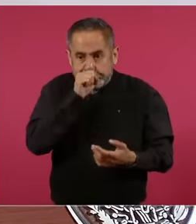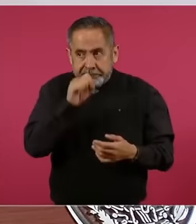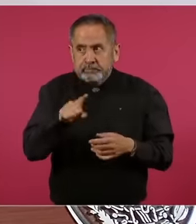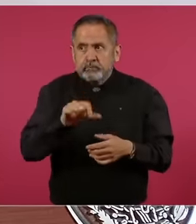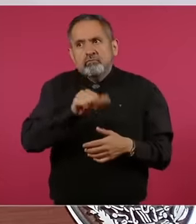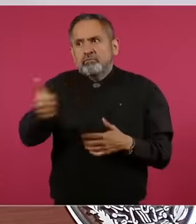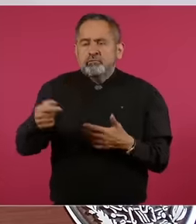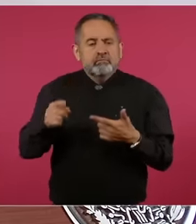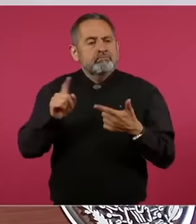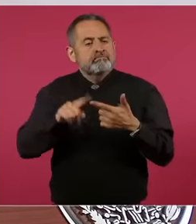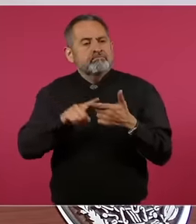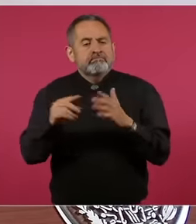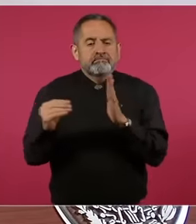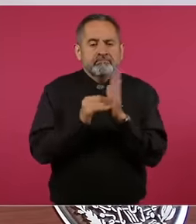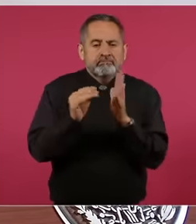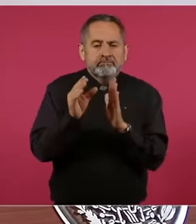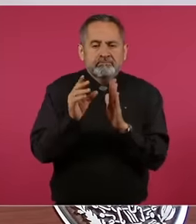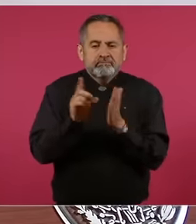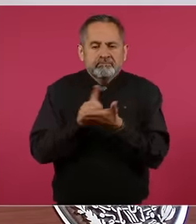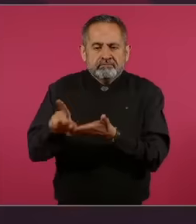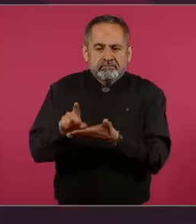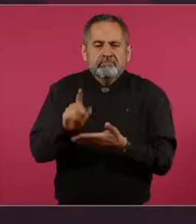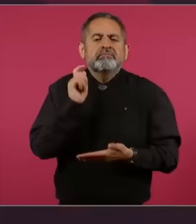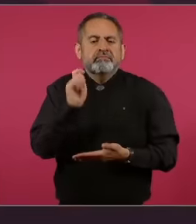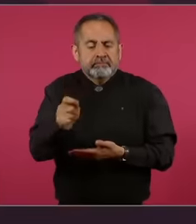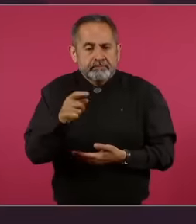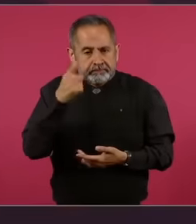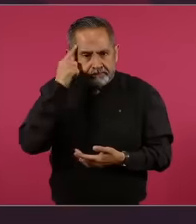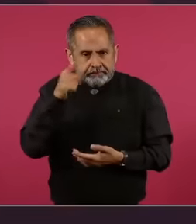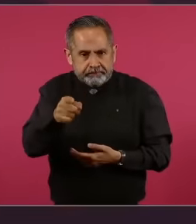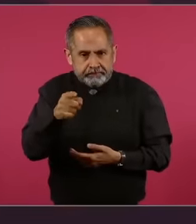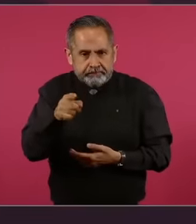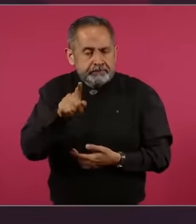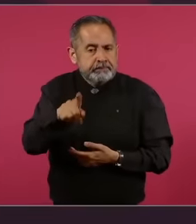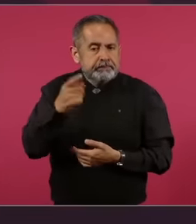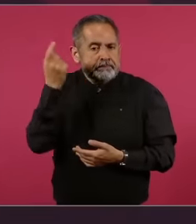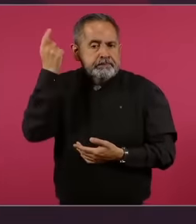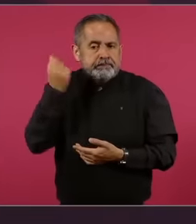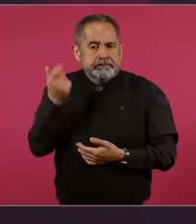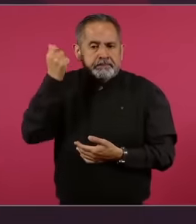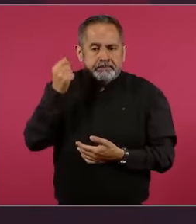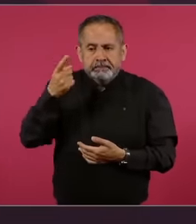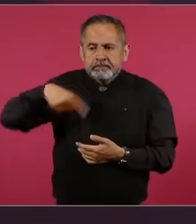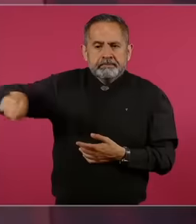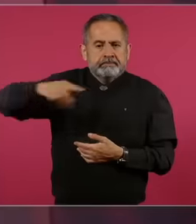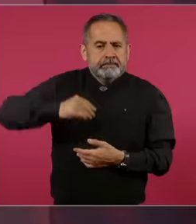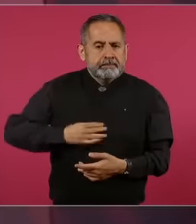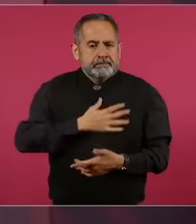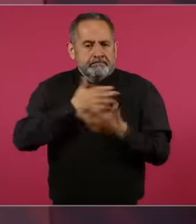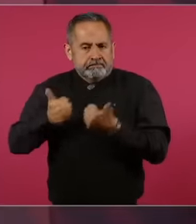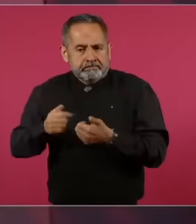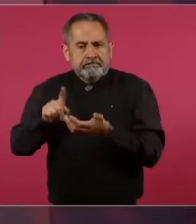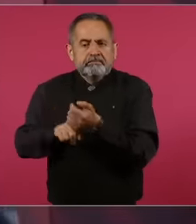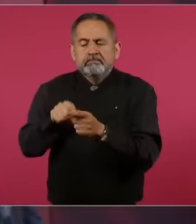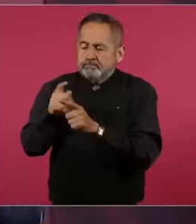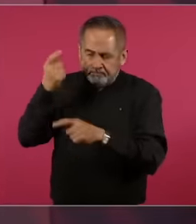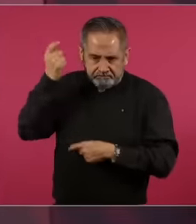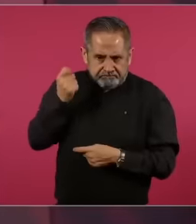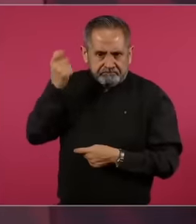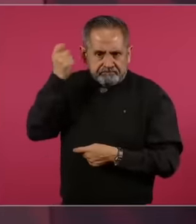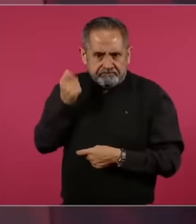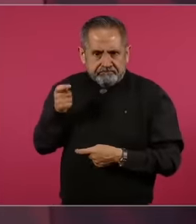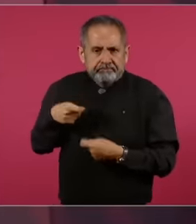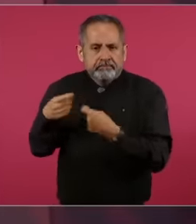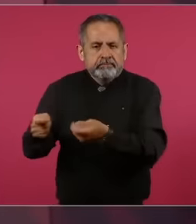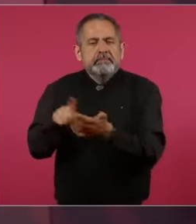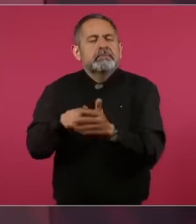también lo de la compensación, la pensión para el bienestar. Es decir, todo